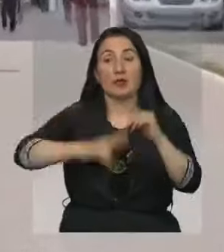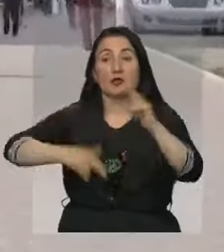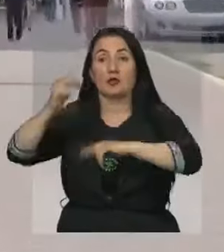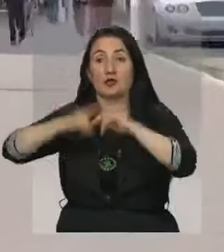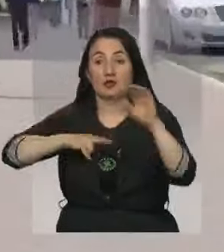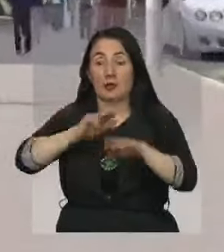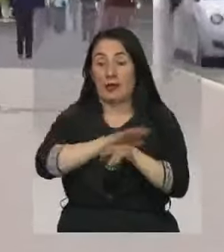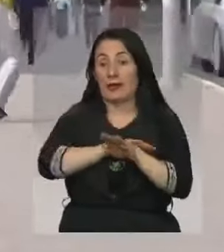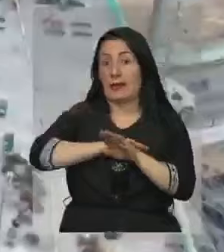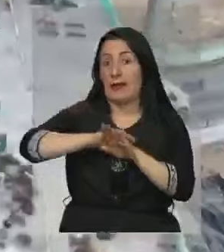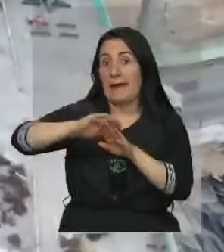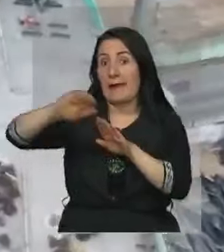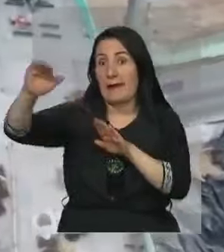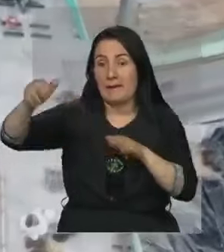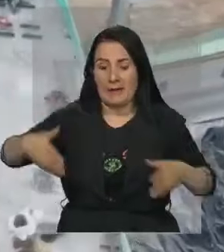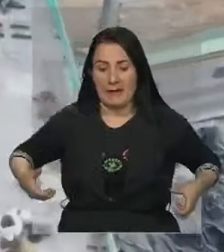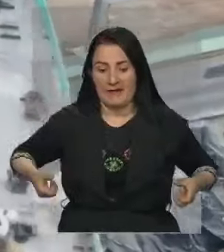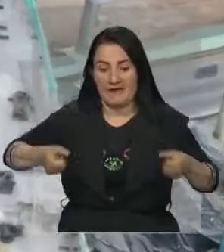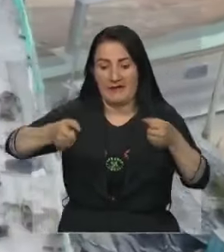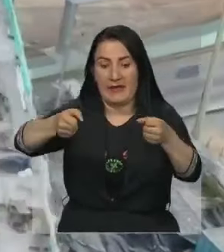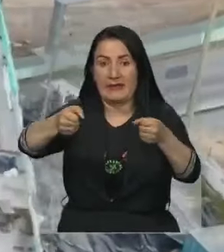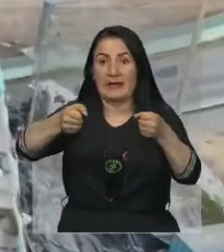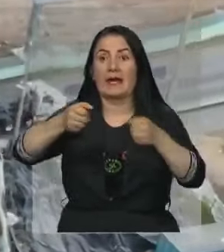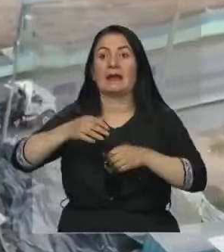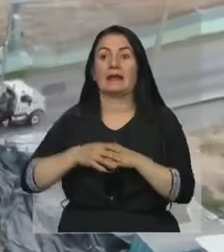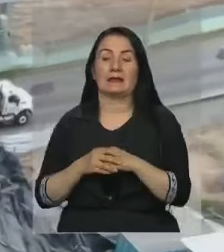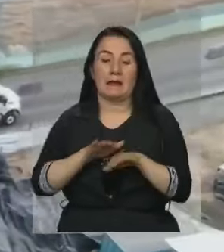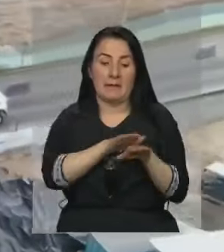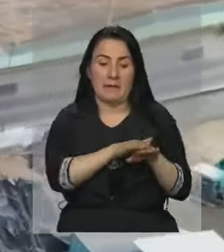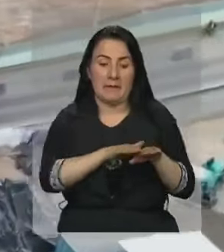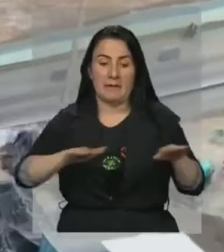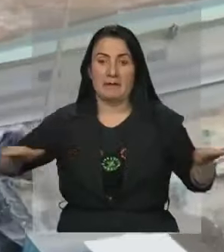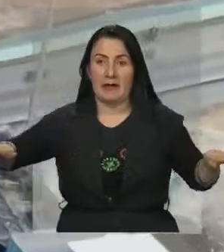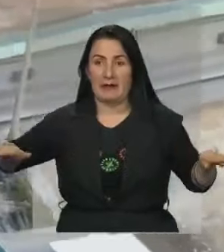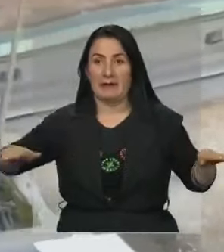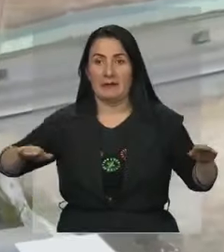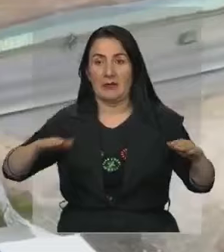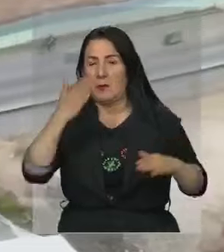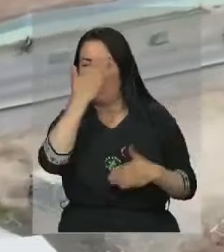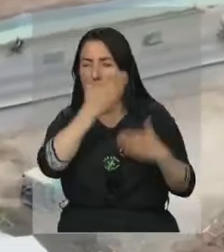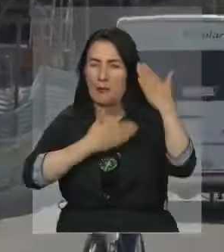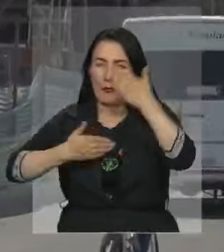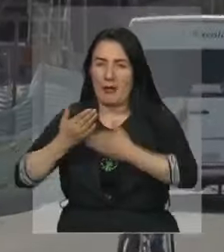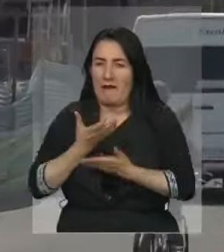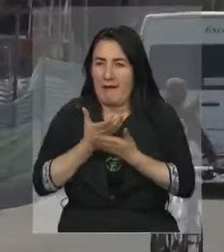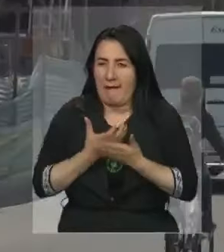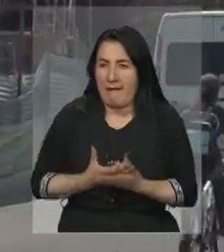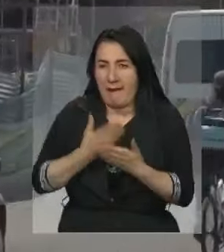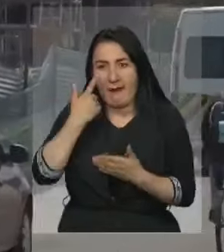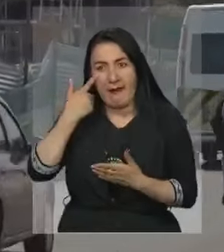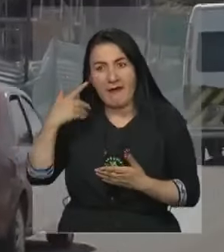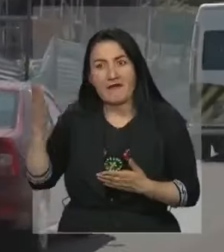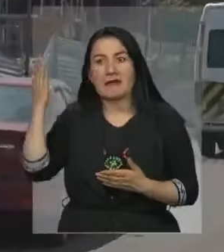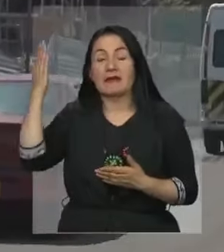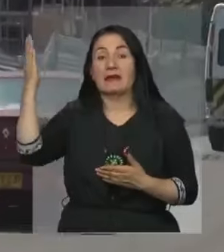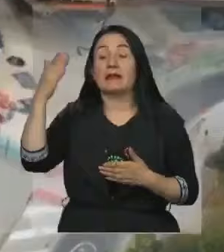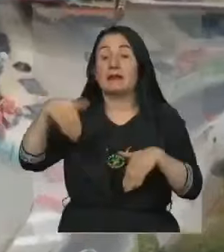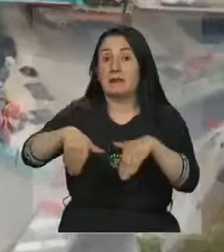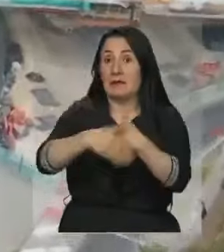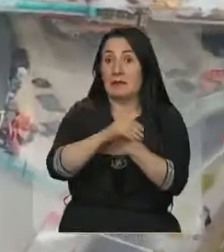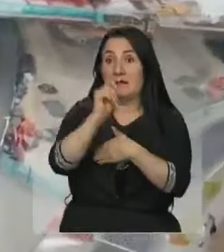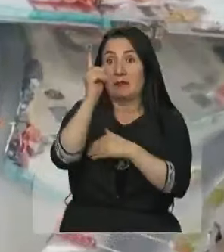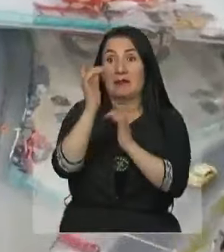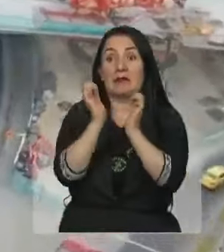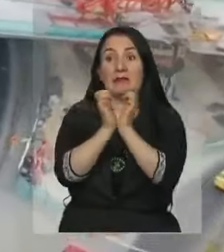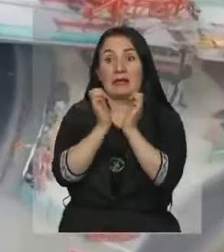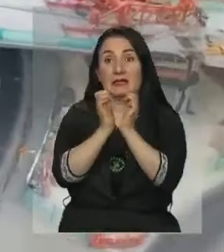de acceso, de las barandas en New Jersey, el pavimento y la prueba de carga para que el puente vehicular de la avenida Primero de Mayo